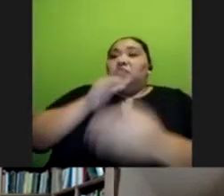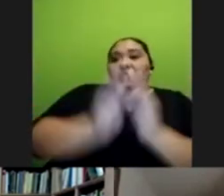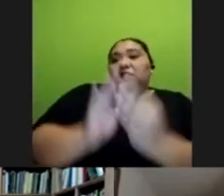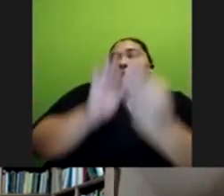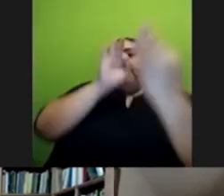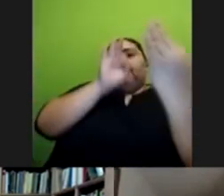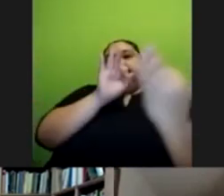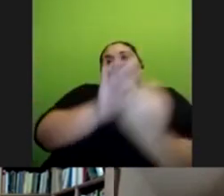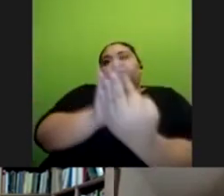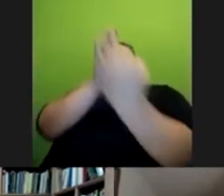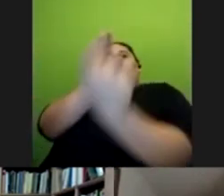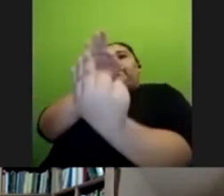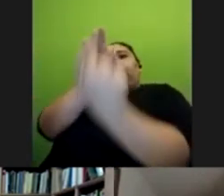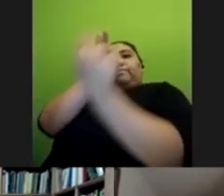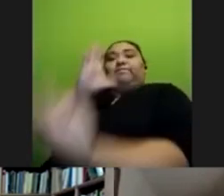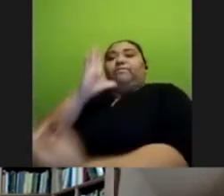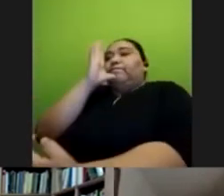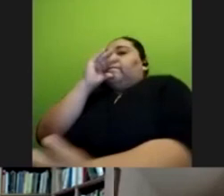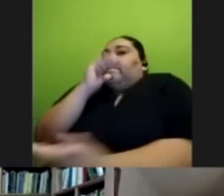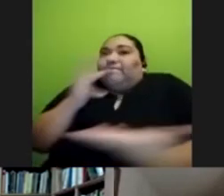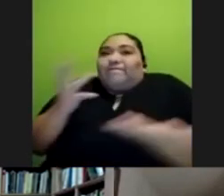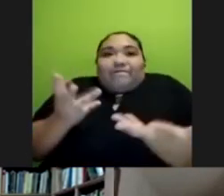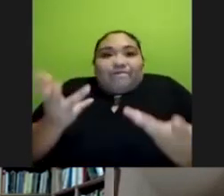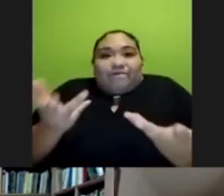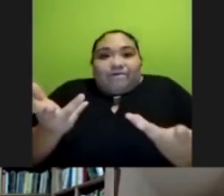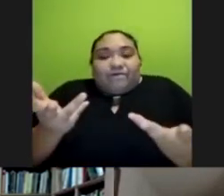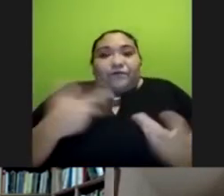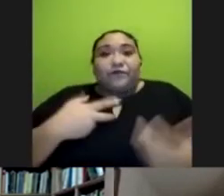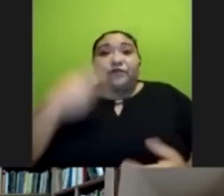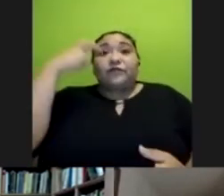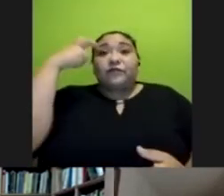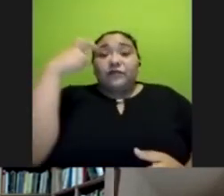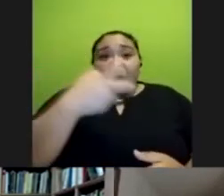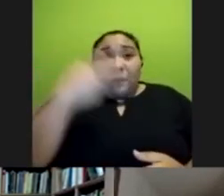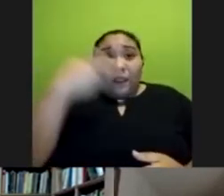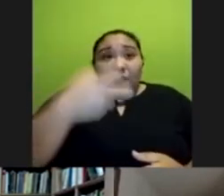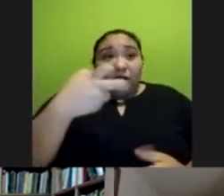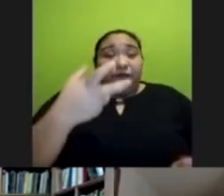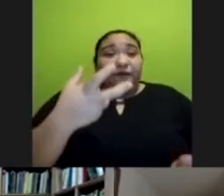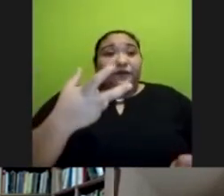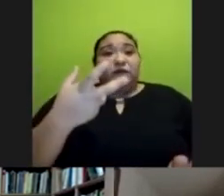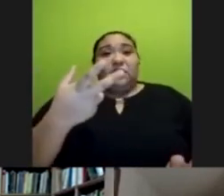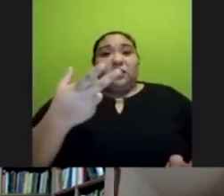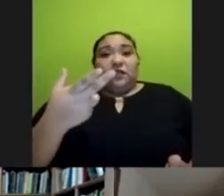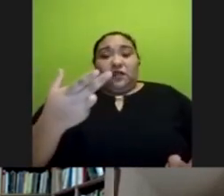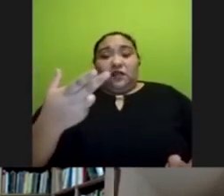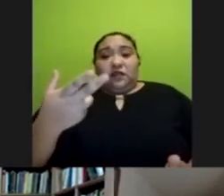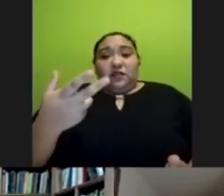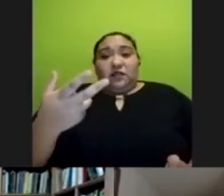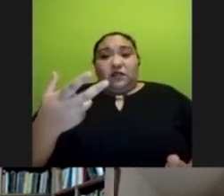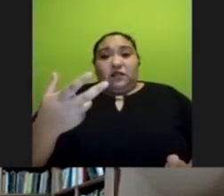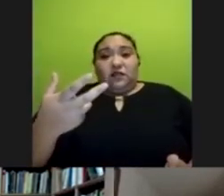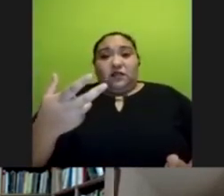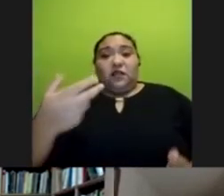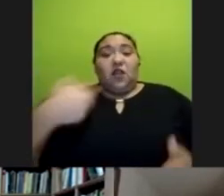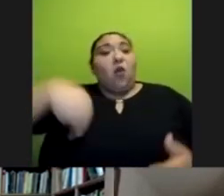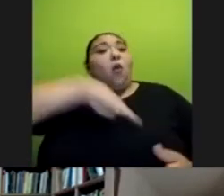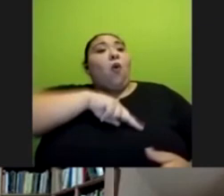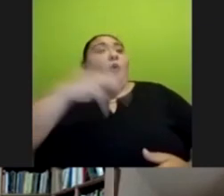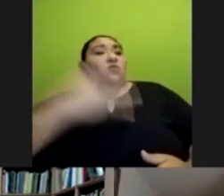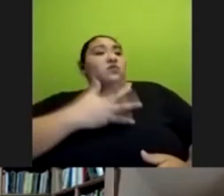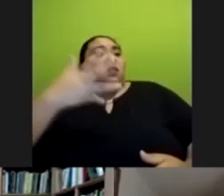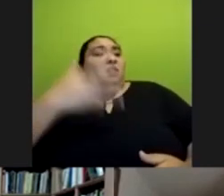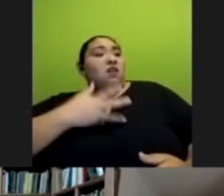de distancia social necesaria. En ese sentido, tenemos una batalla de naturaleza